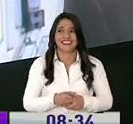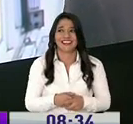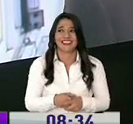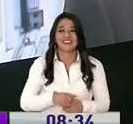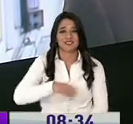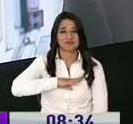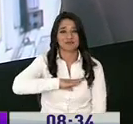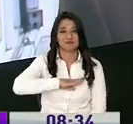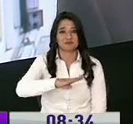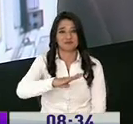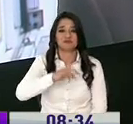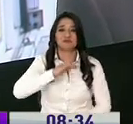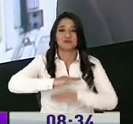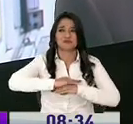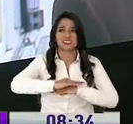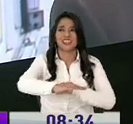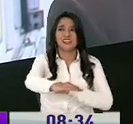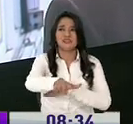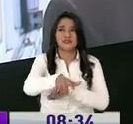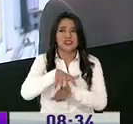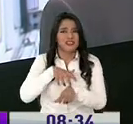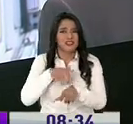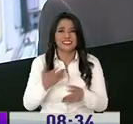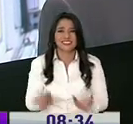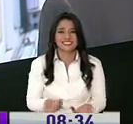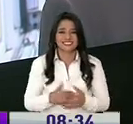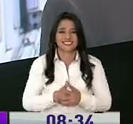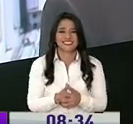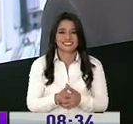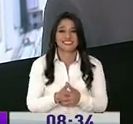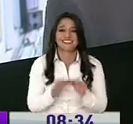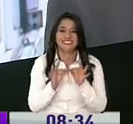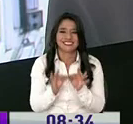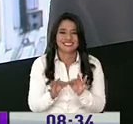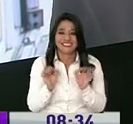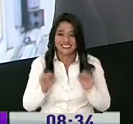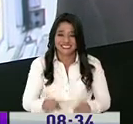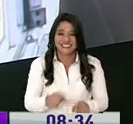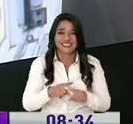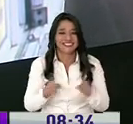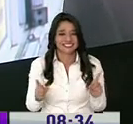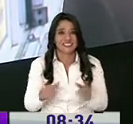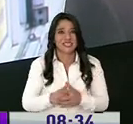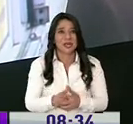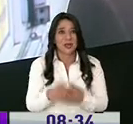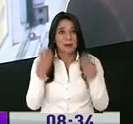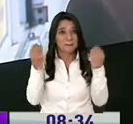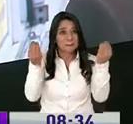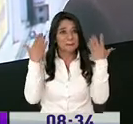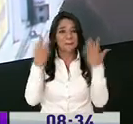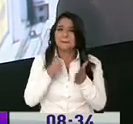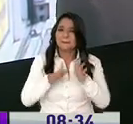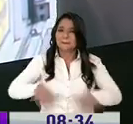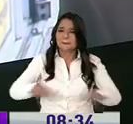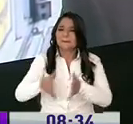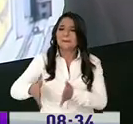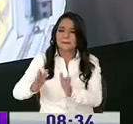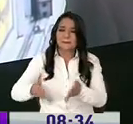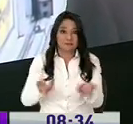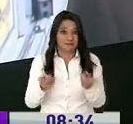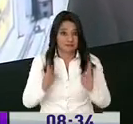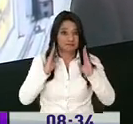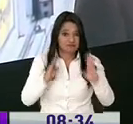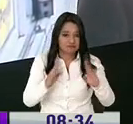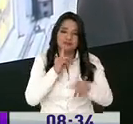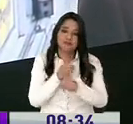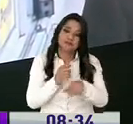alcalde, la repavimentación de amplias zonas de la ciudad. Lo están haciendo. Pero no por eso hay que olvidarse de lo que sucede en los otros lados. Los otros